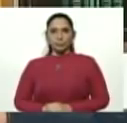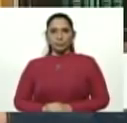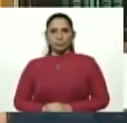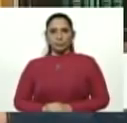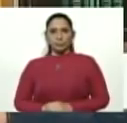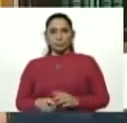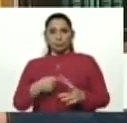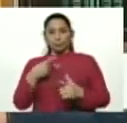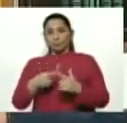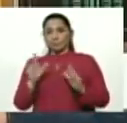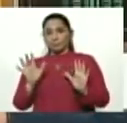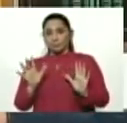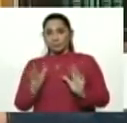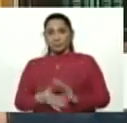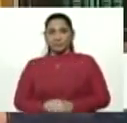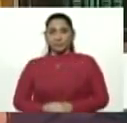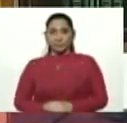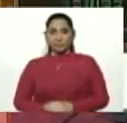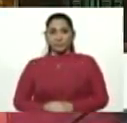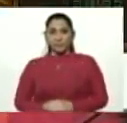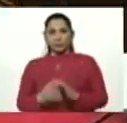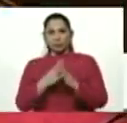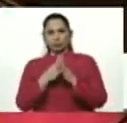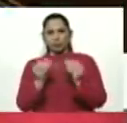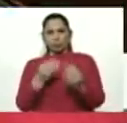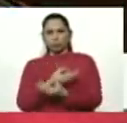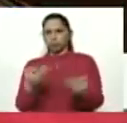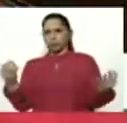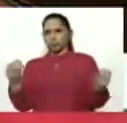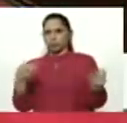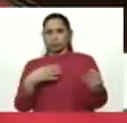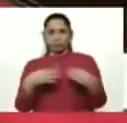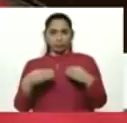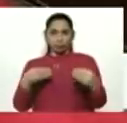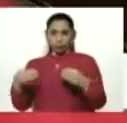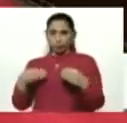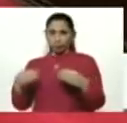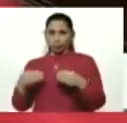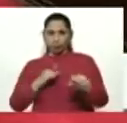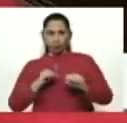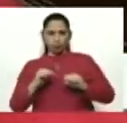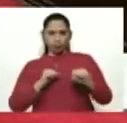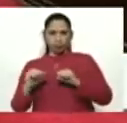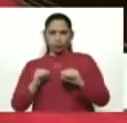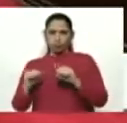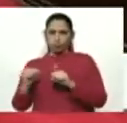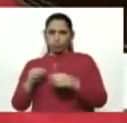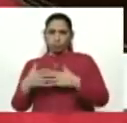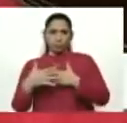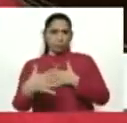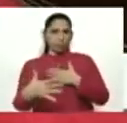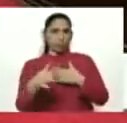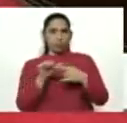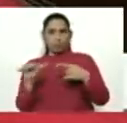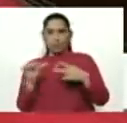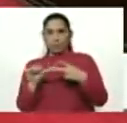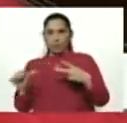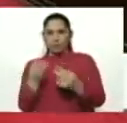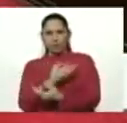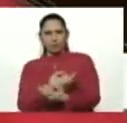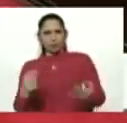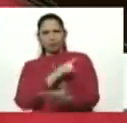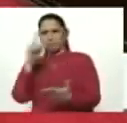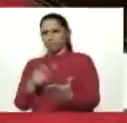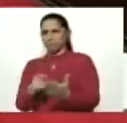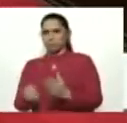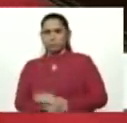Resulta que ha sido todo un éxito la flexibilización dinámica durante esta semana. Un éxito